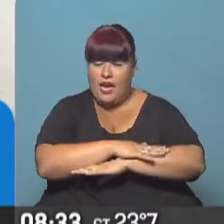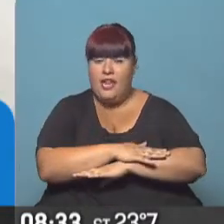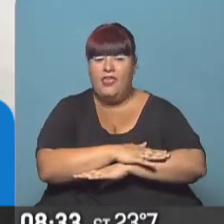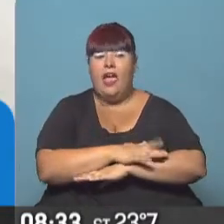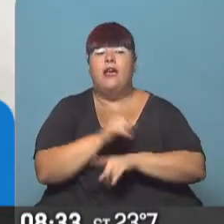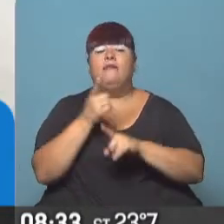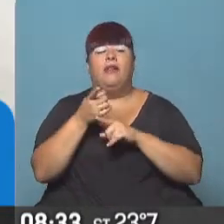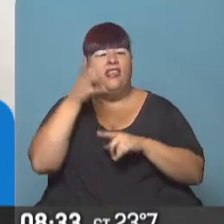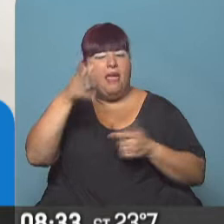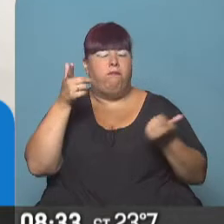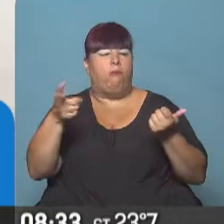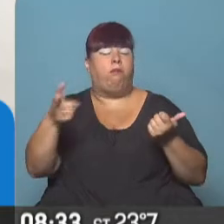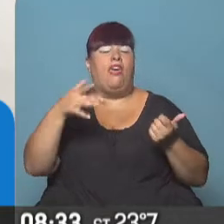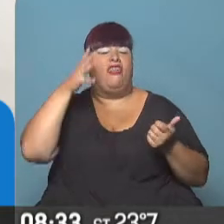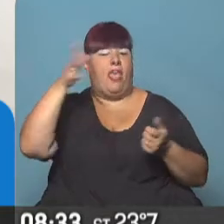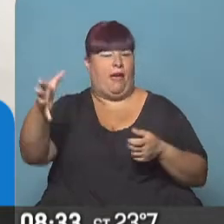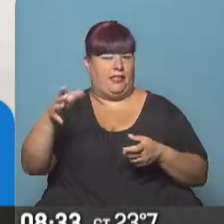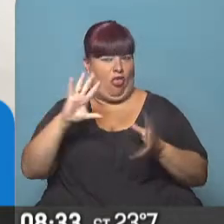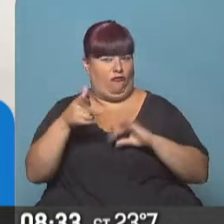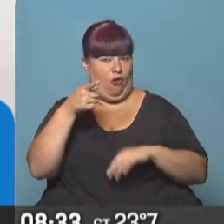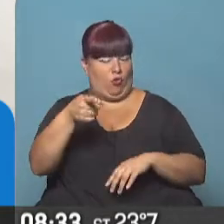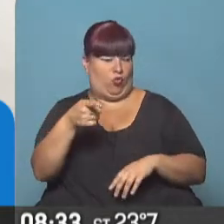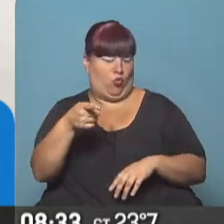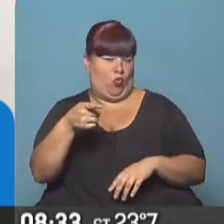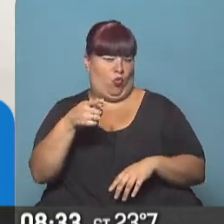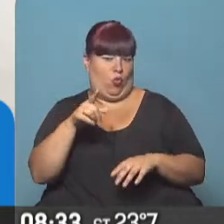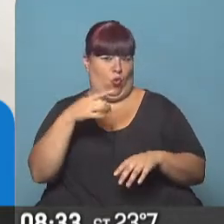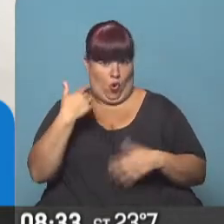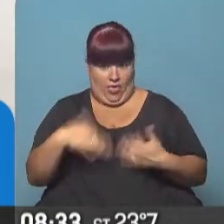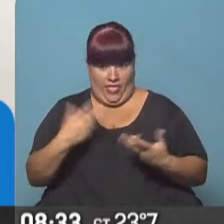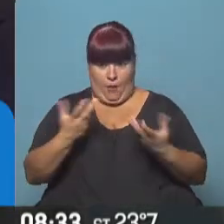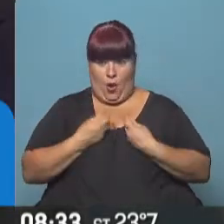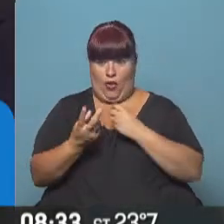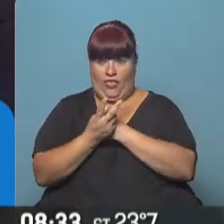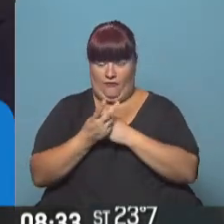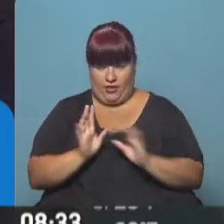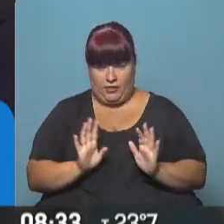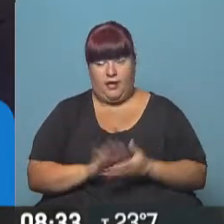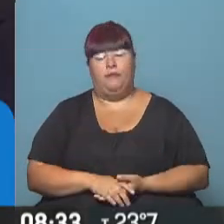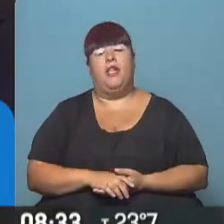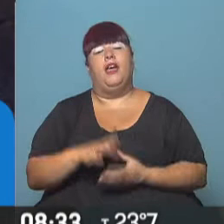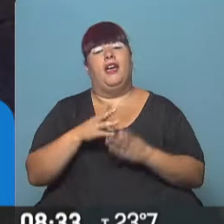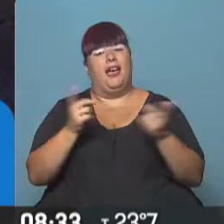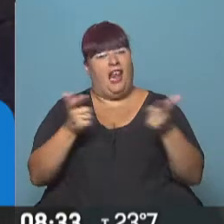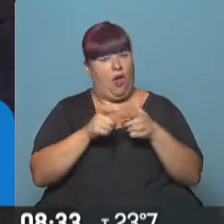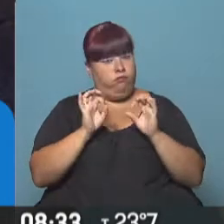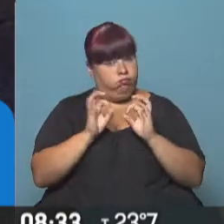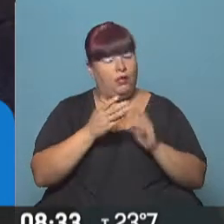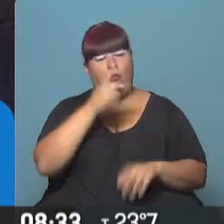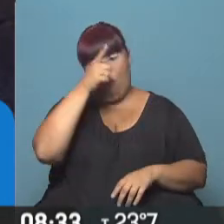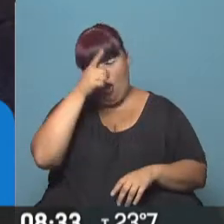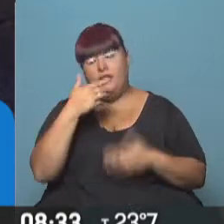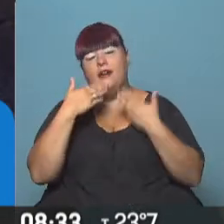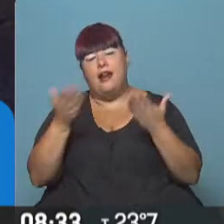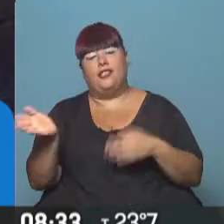se había excedido en el uso de su legítima defensa. Al salir de la reunión, el policía